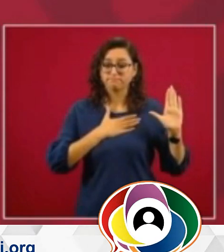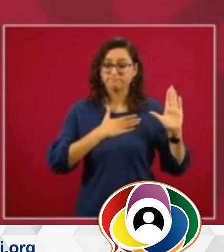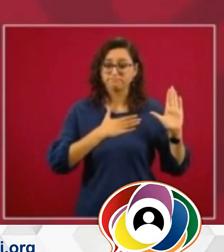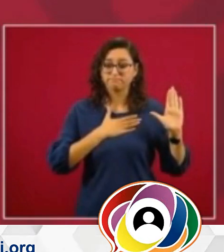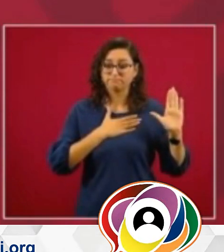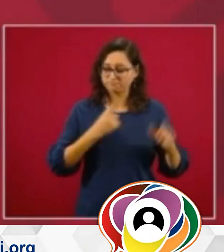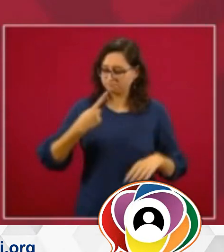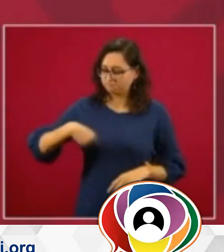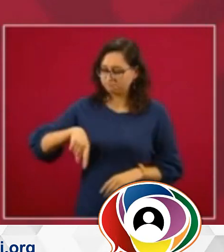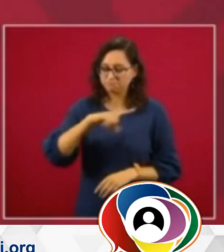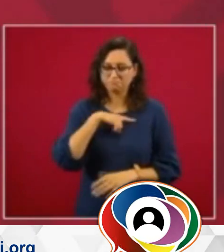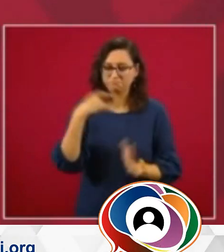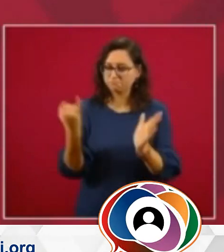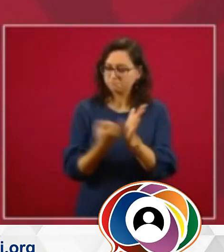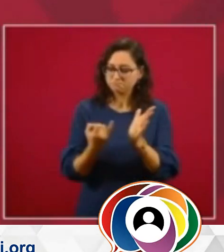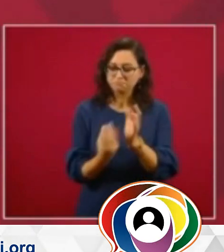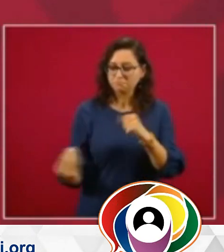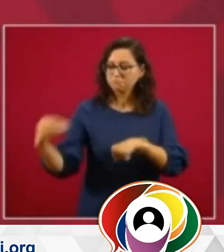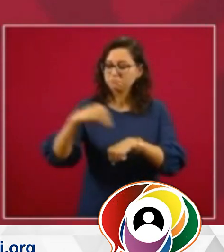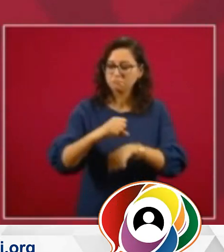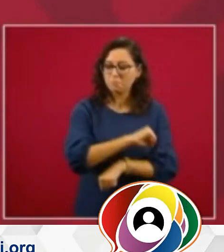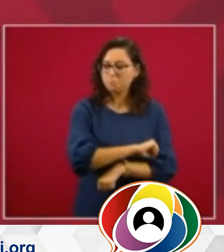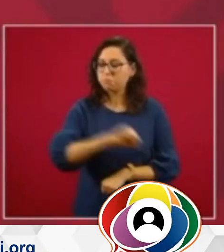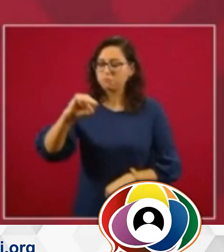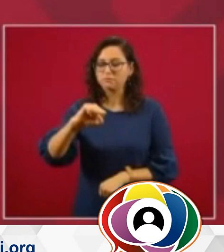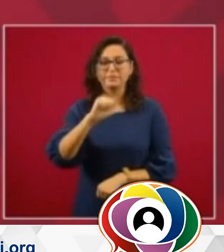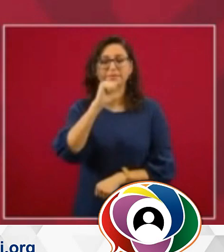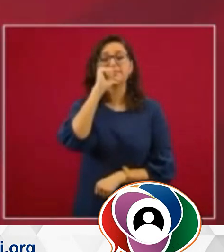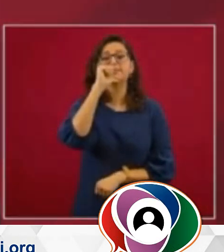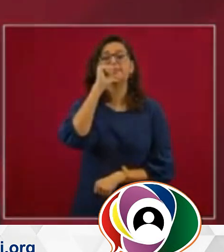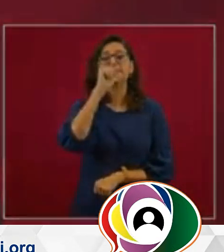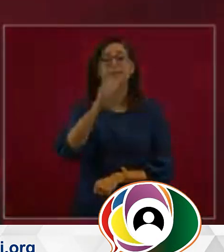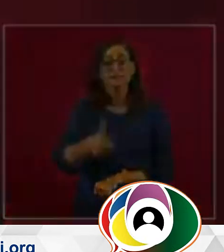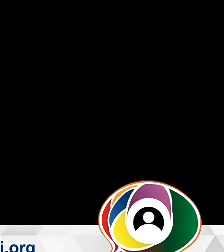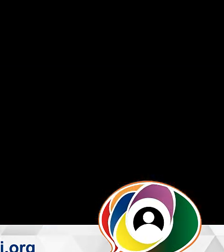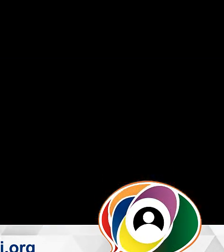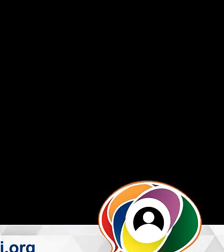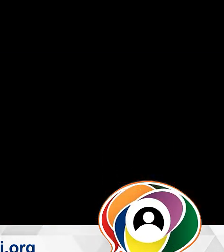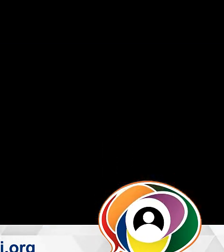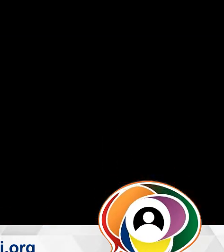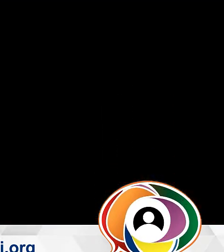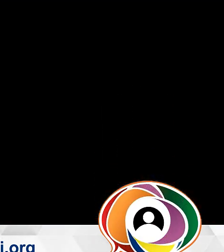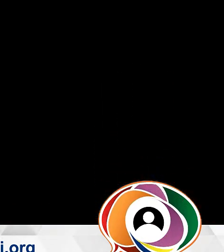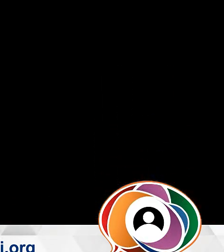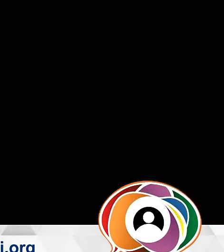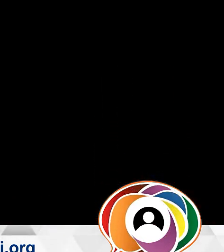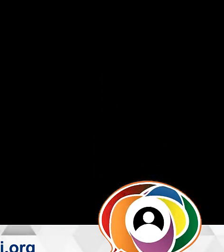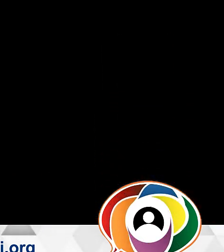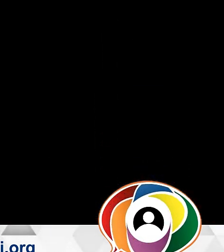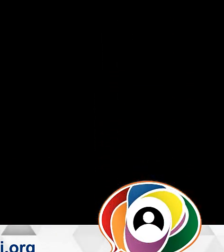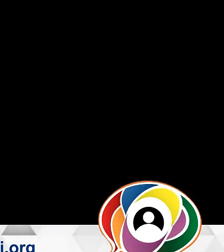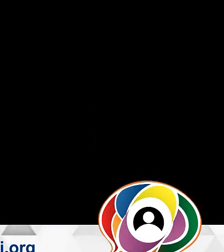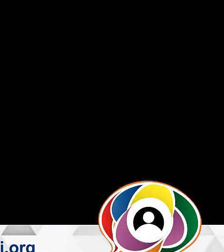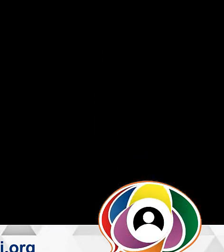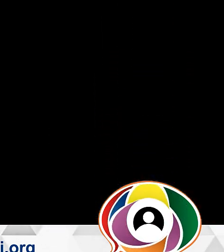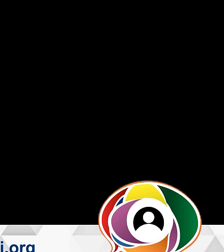proyectos del presidente no del estado cubrir los errores ominosos de la fallida transición al hincha vi que dejó sin servicios